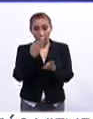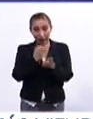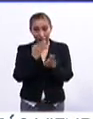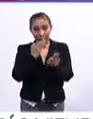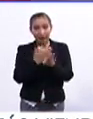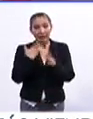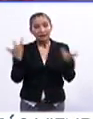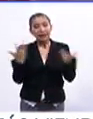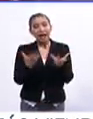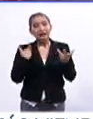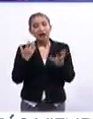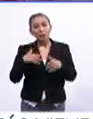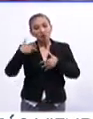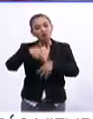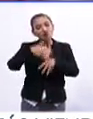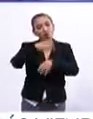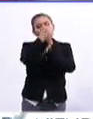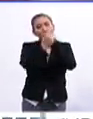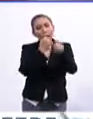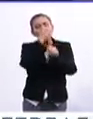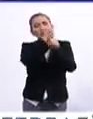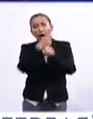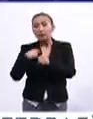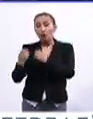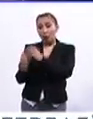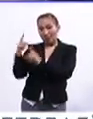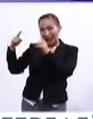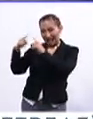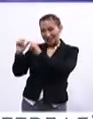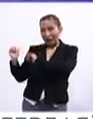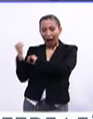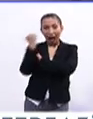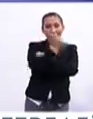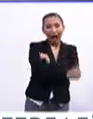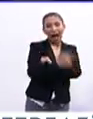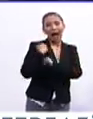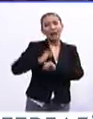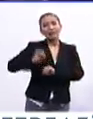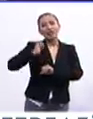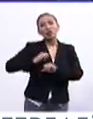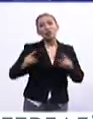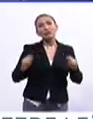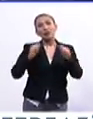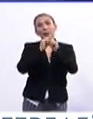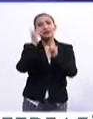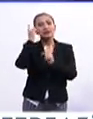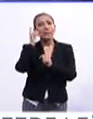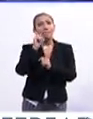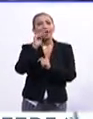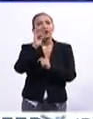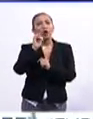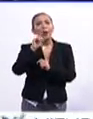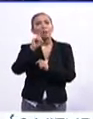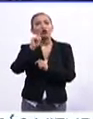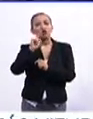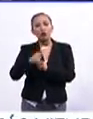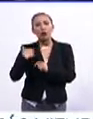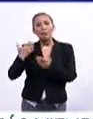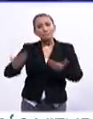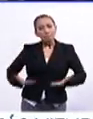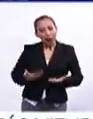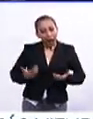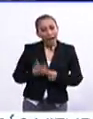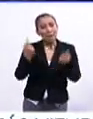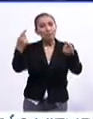Actualmente se realiza una peregrinación anual desde la nueva iglesia hacia los restos del antiguo templo de San Pedro Apóstol, acompañada por